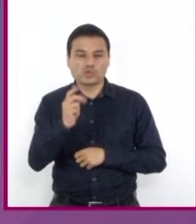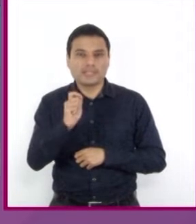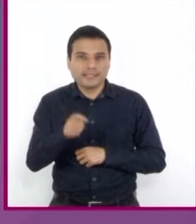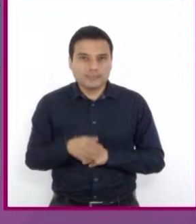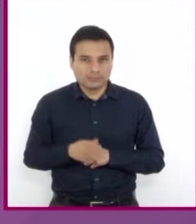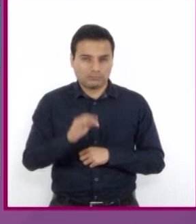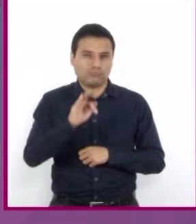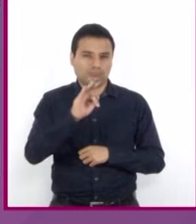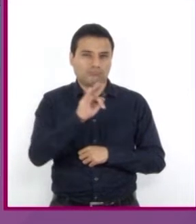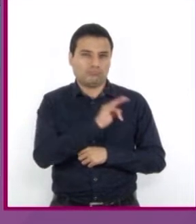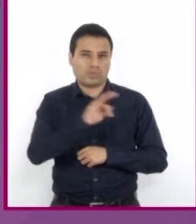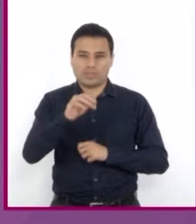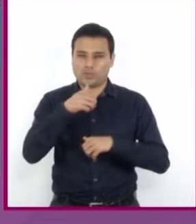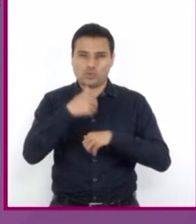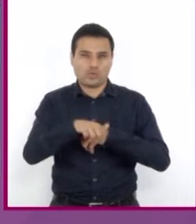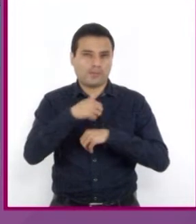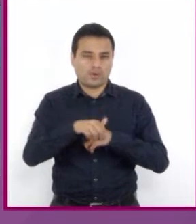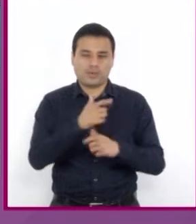cualquier término de la sucesión.